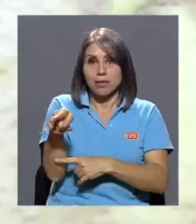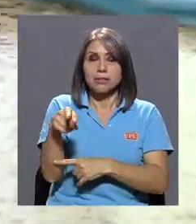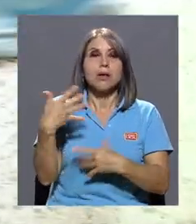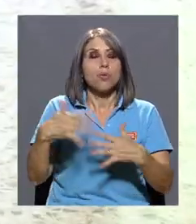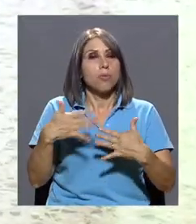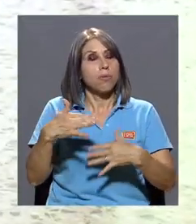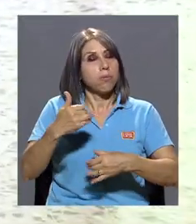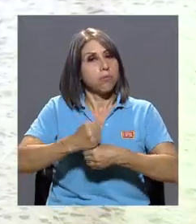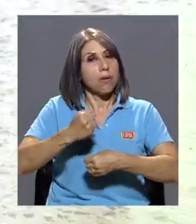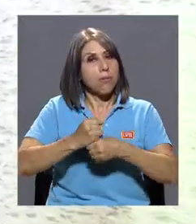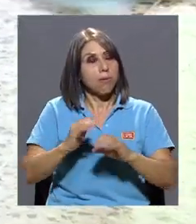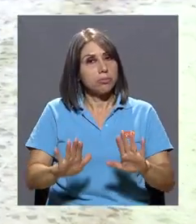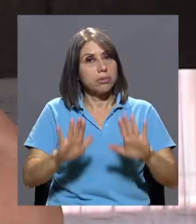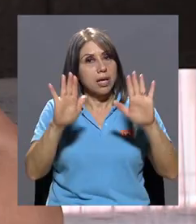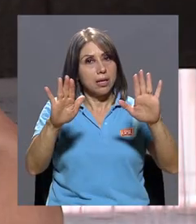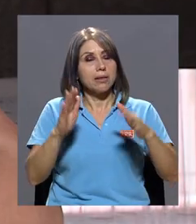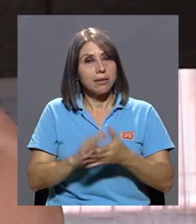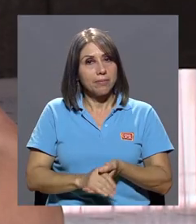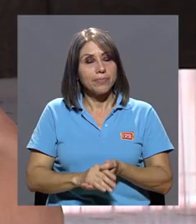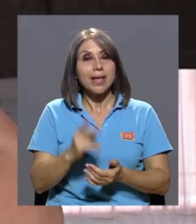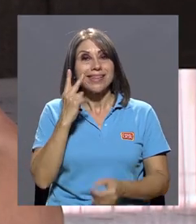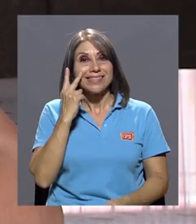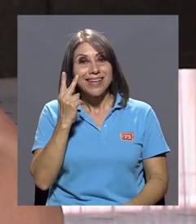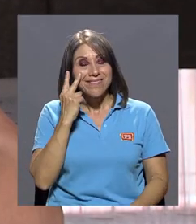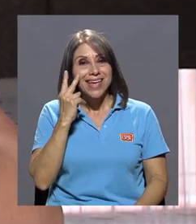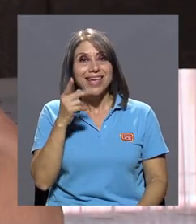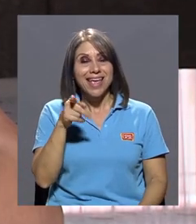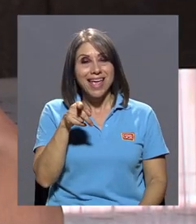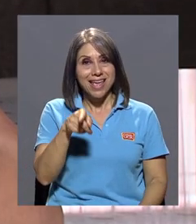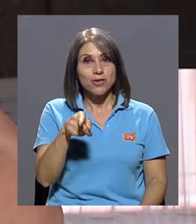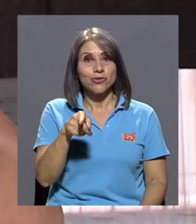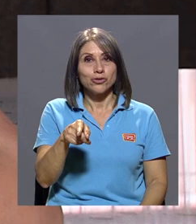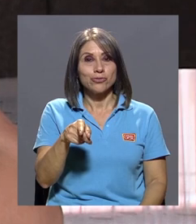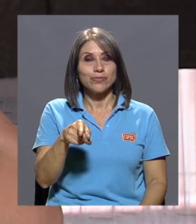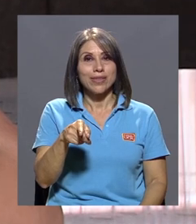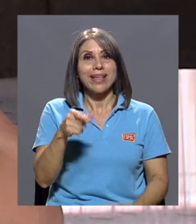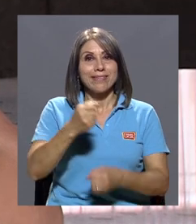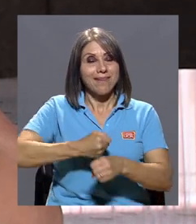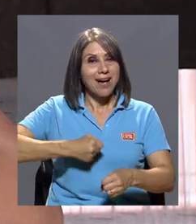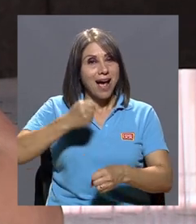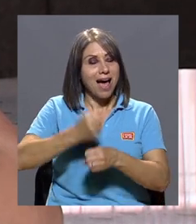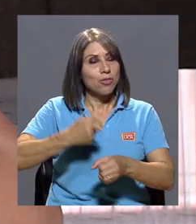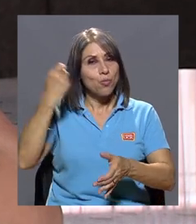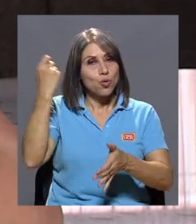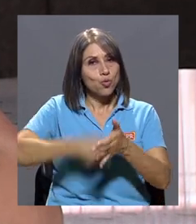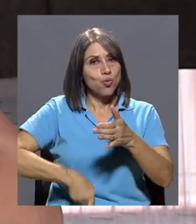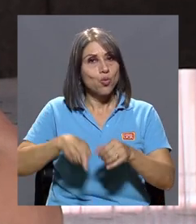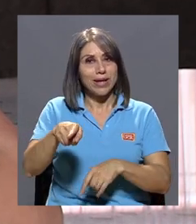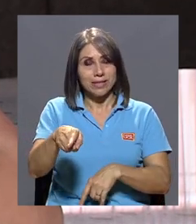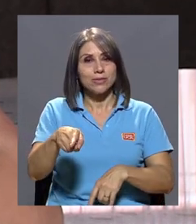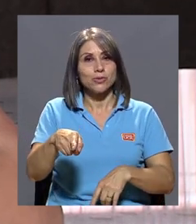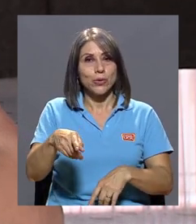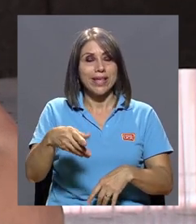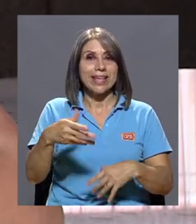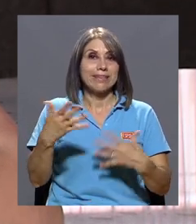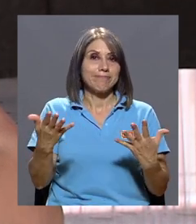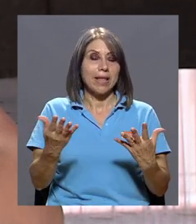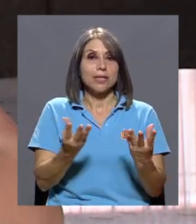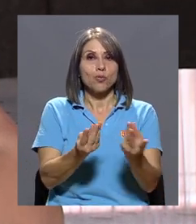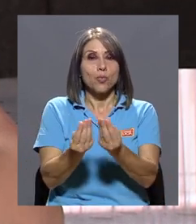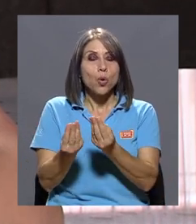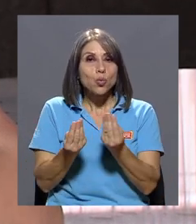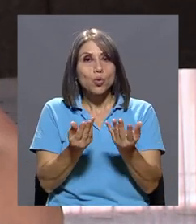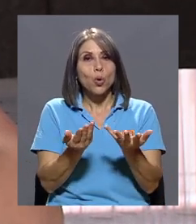un gran trabajo que han hecho y se ve que están trabajando muy duro en eso y es